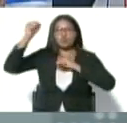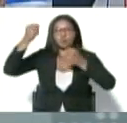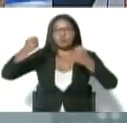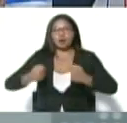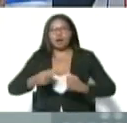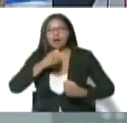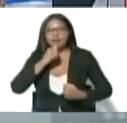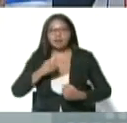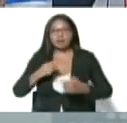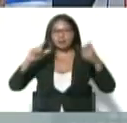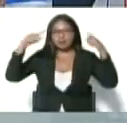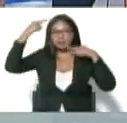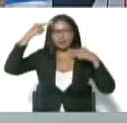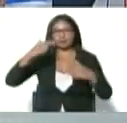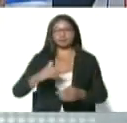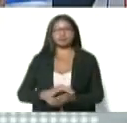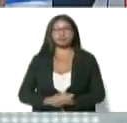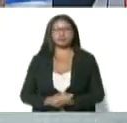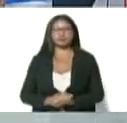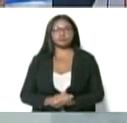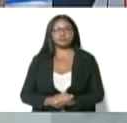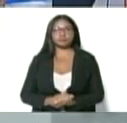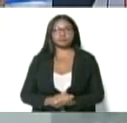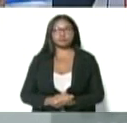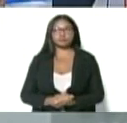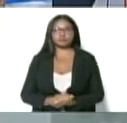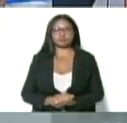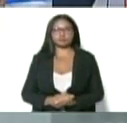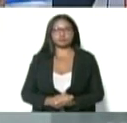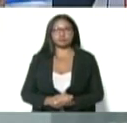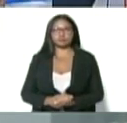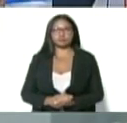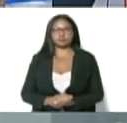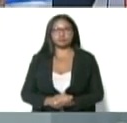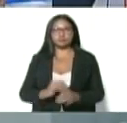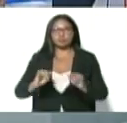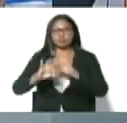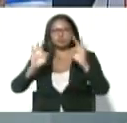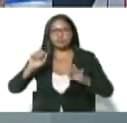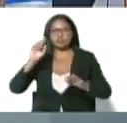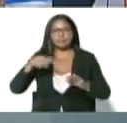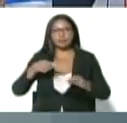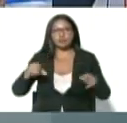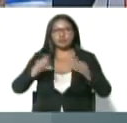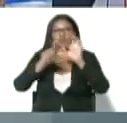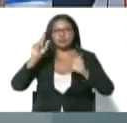supremo hugo chávez así que me saludó